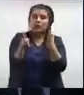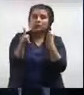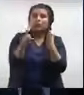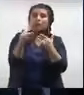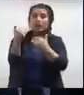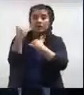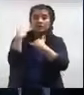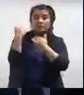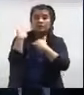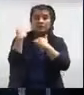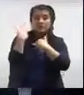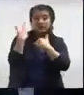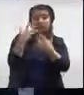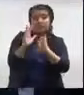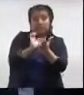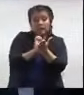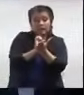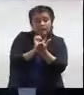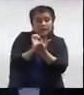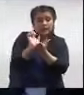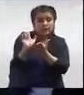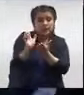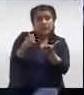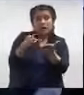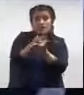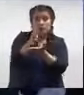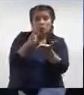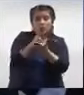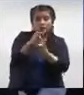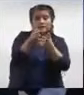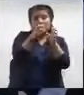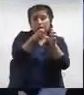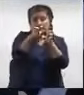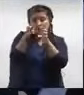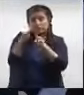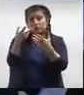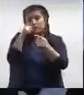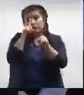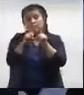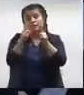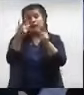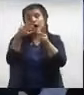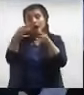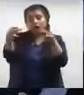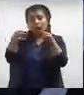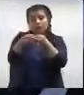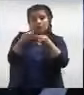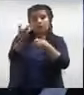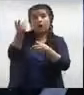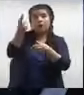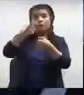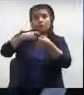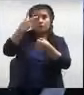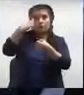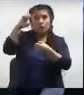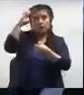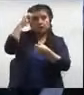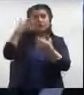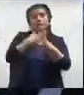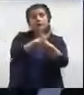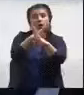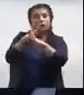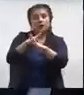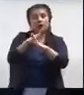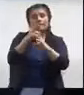o proyectos de prevención comunitaria de la violencia dentro de las políticas de seguridad pública establecidas por el Ministerio